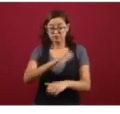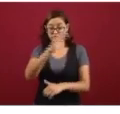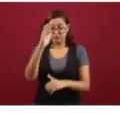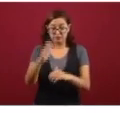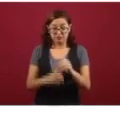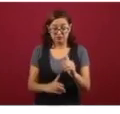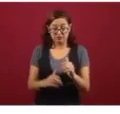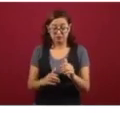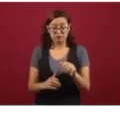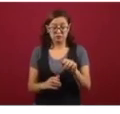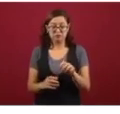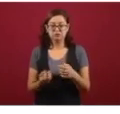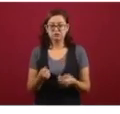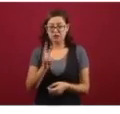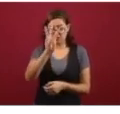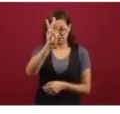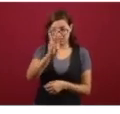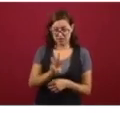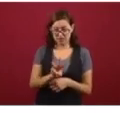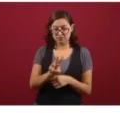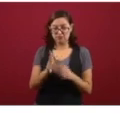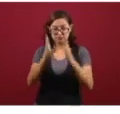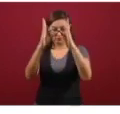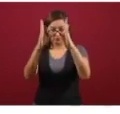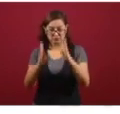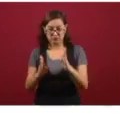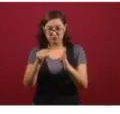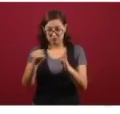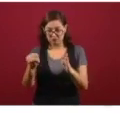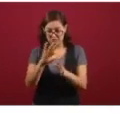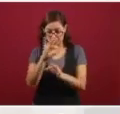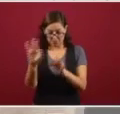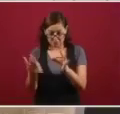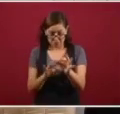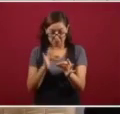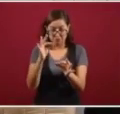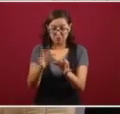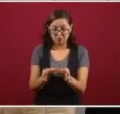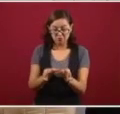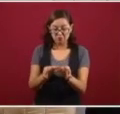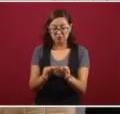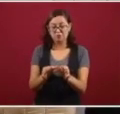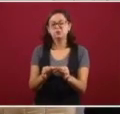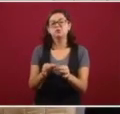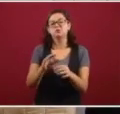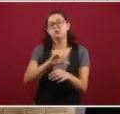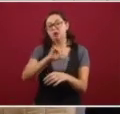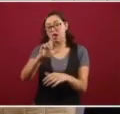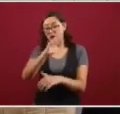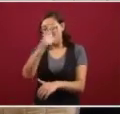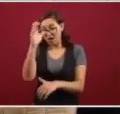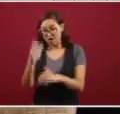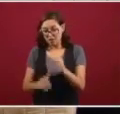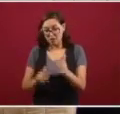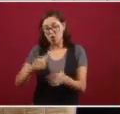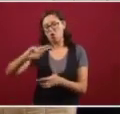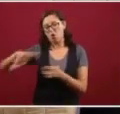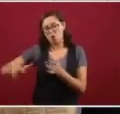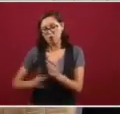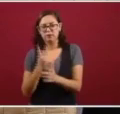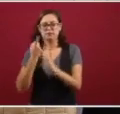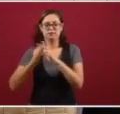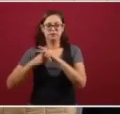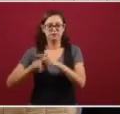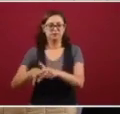cuando se reduce precisamente las necesidades de energía. Quiere decir que